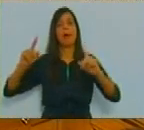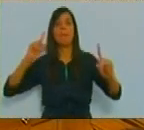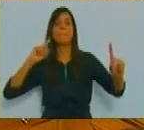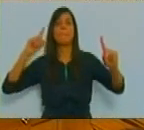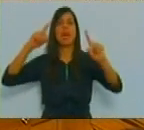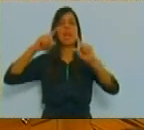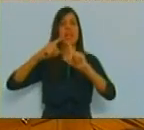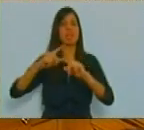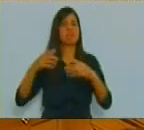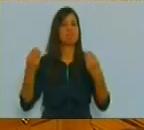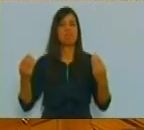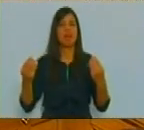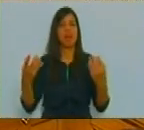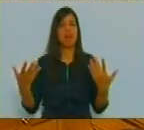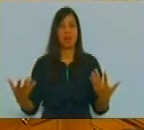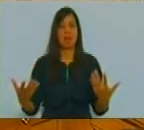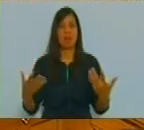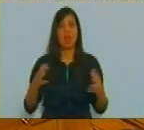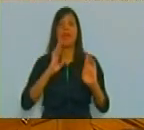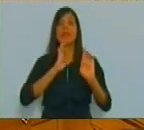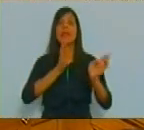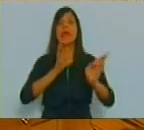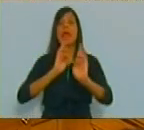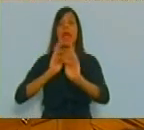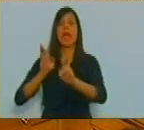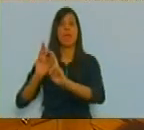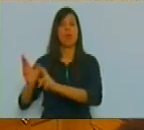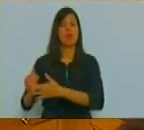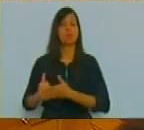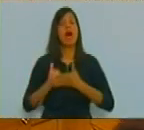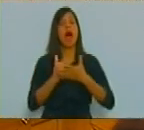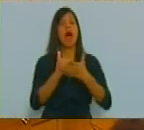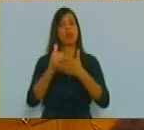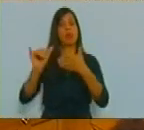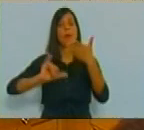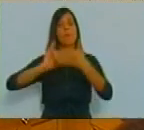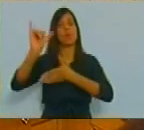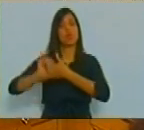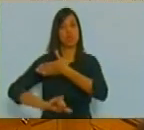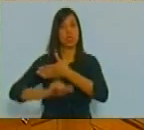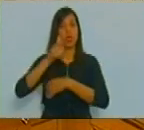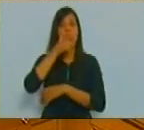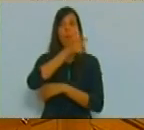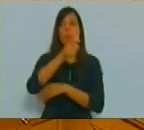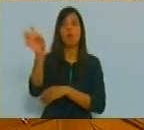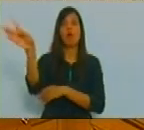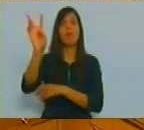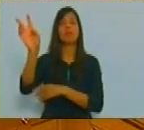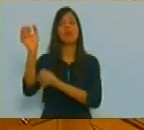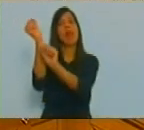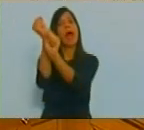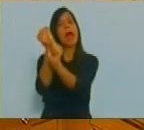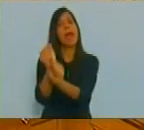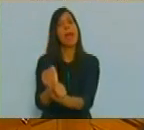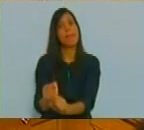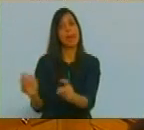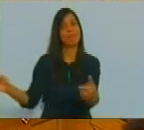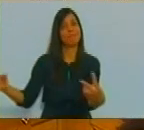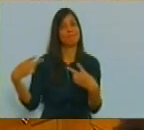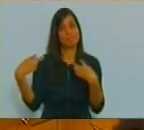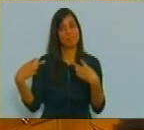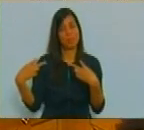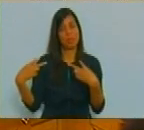respuestas a las más grandes expectativas que tiene el pueblo venezolano del modelo de país